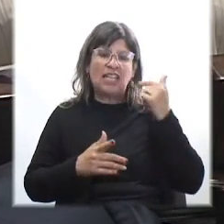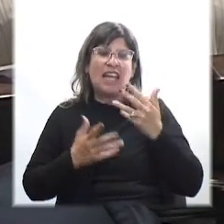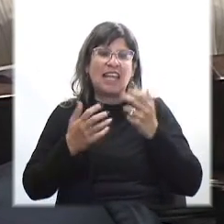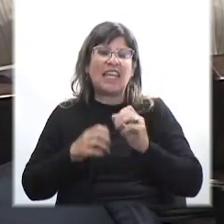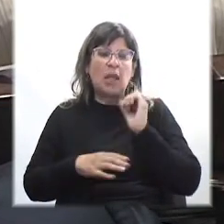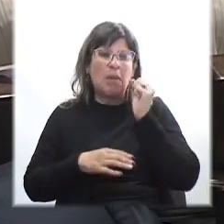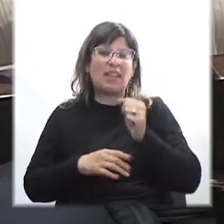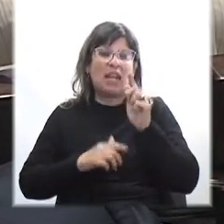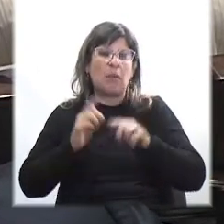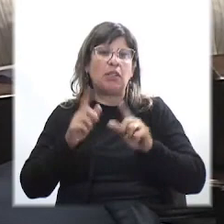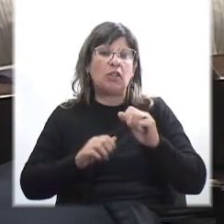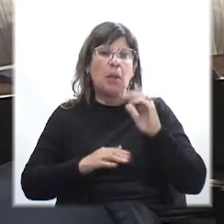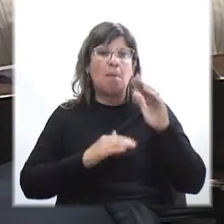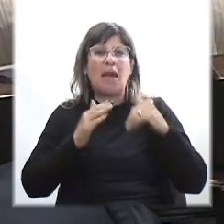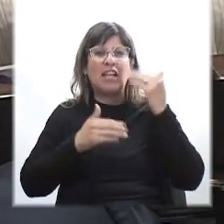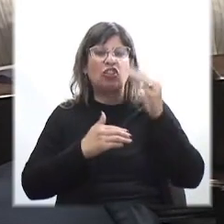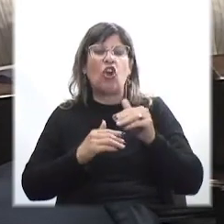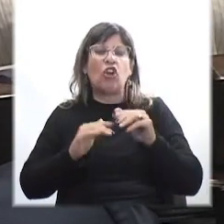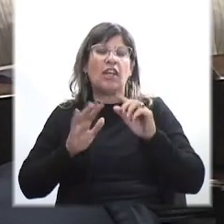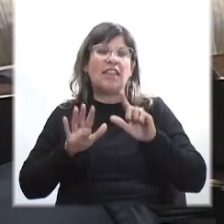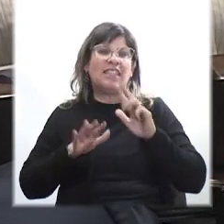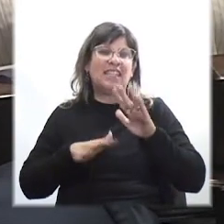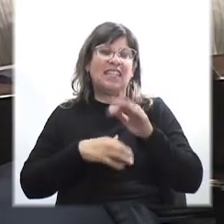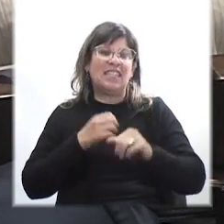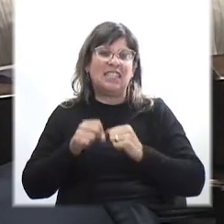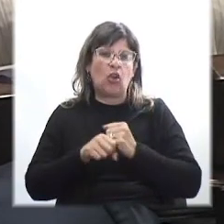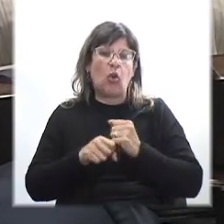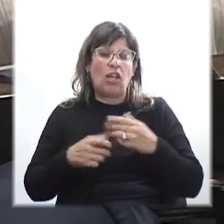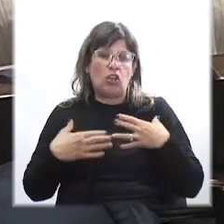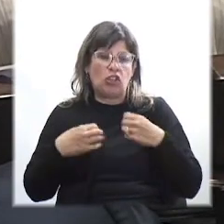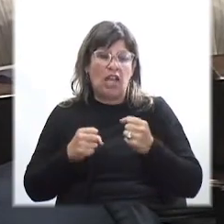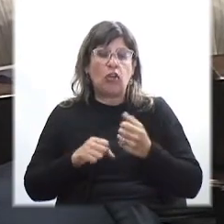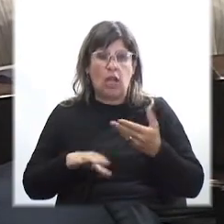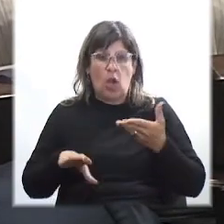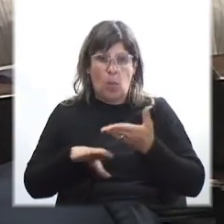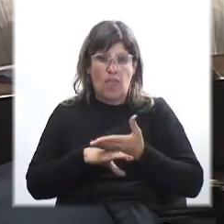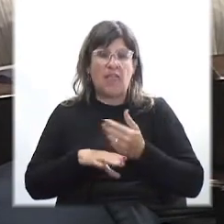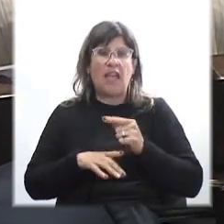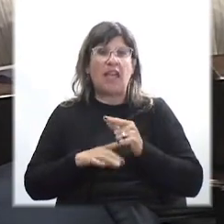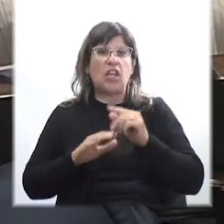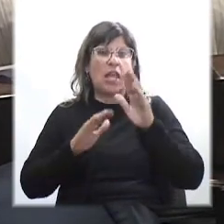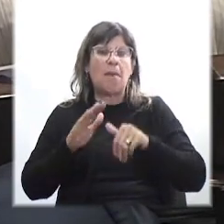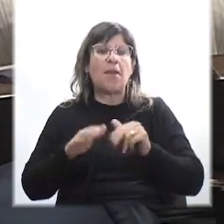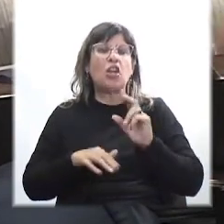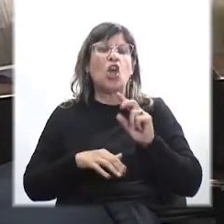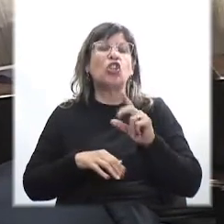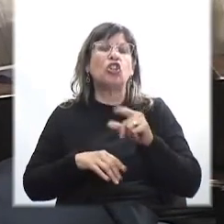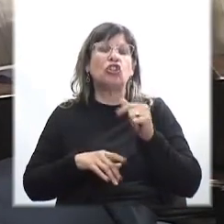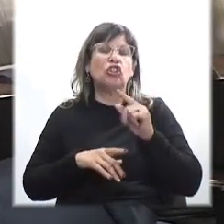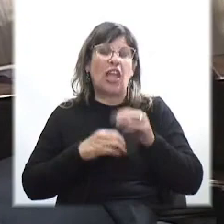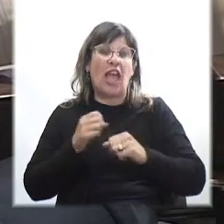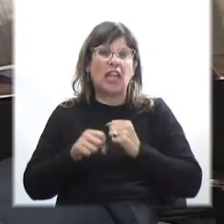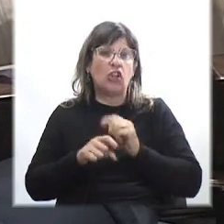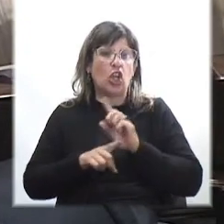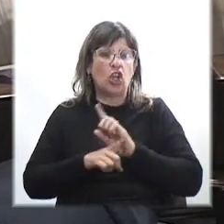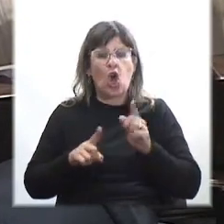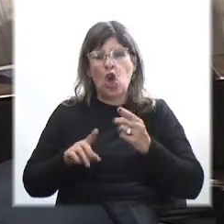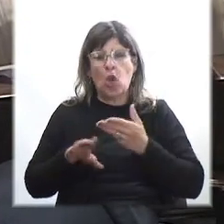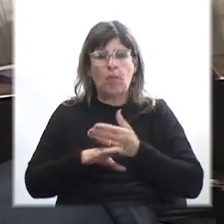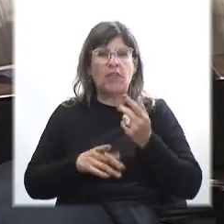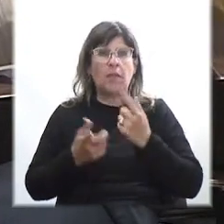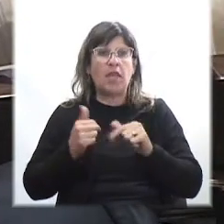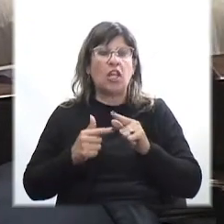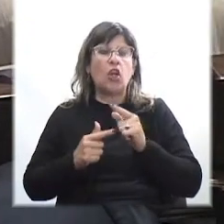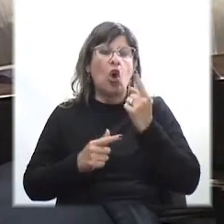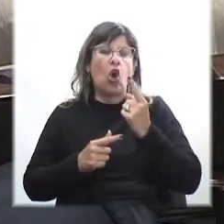matar a personas mayores de 75 años sanos que lo pidan y a menores de 12 años terminales, aunque no lo pidan, basta